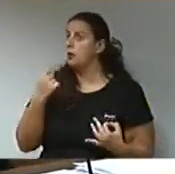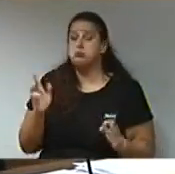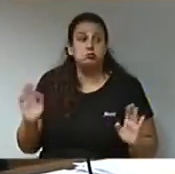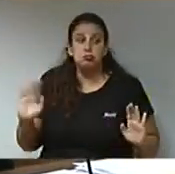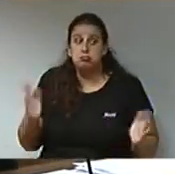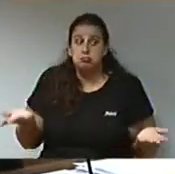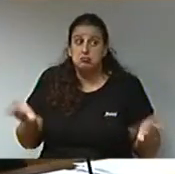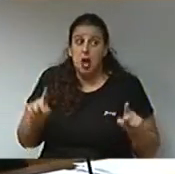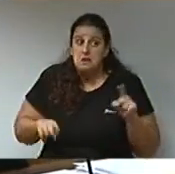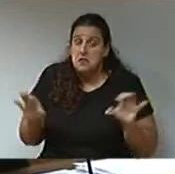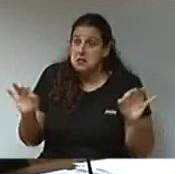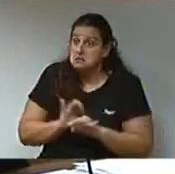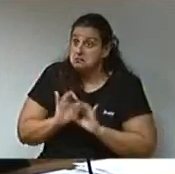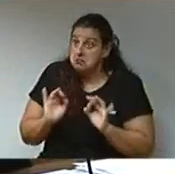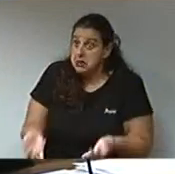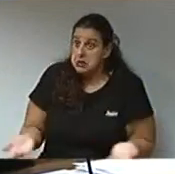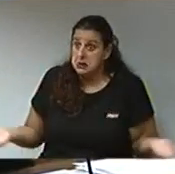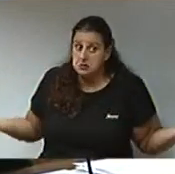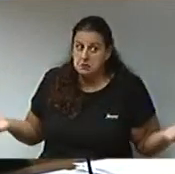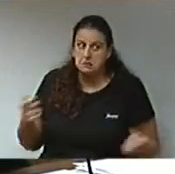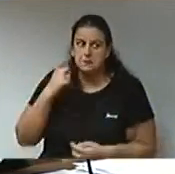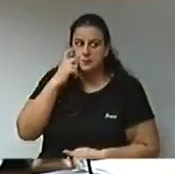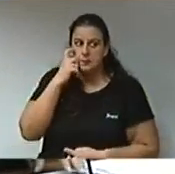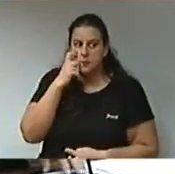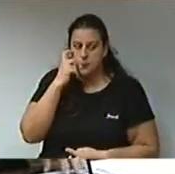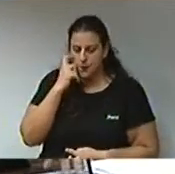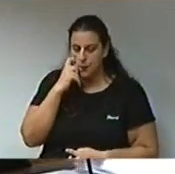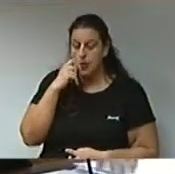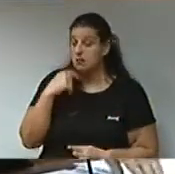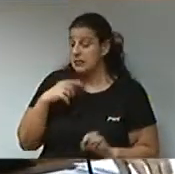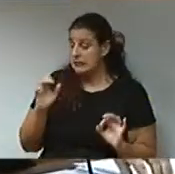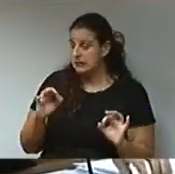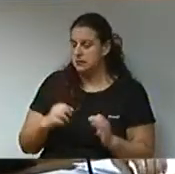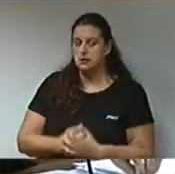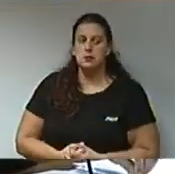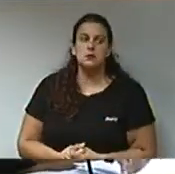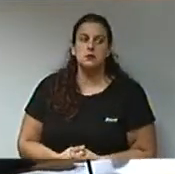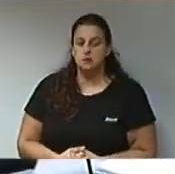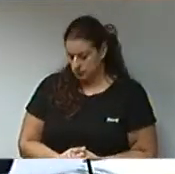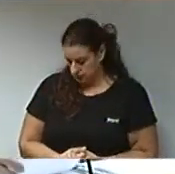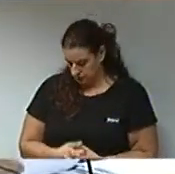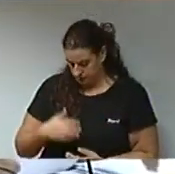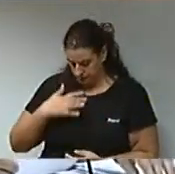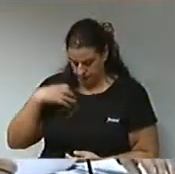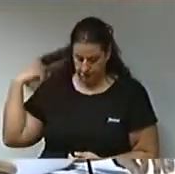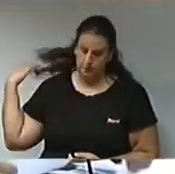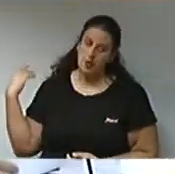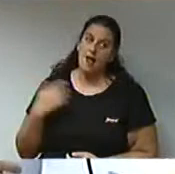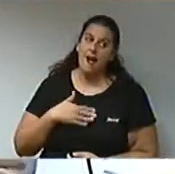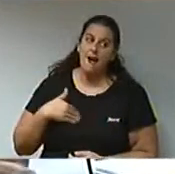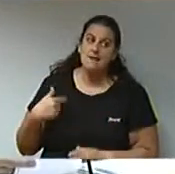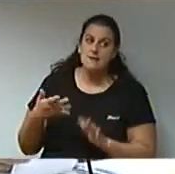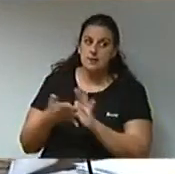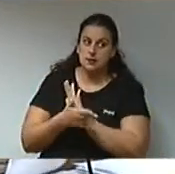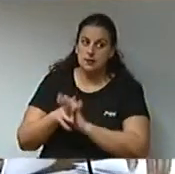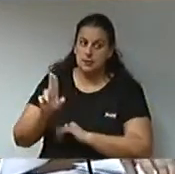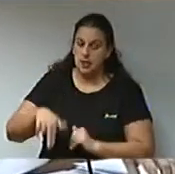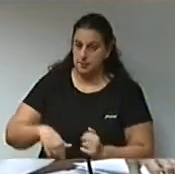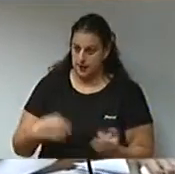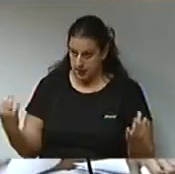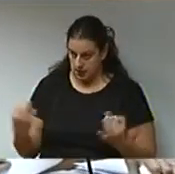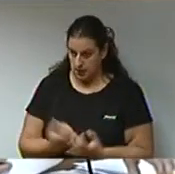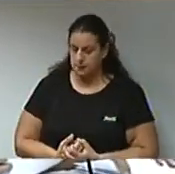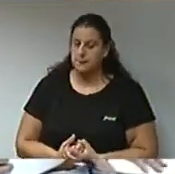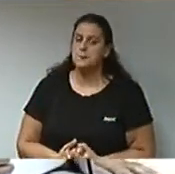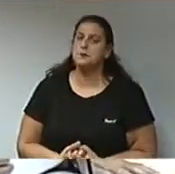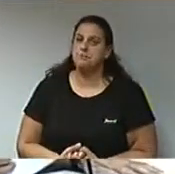no. Por tanto, esto es lo que hay. Y lo que le quería comentar también es